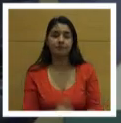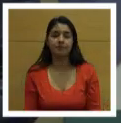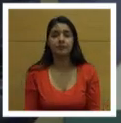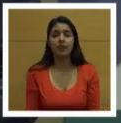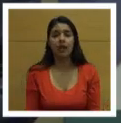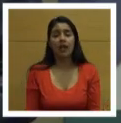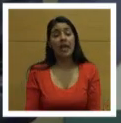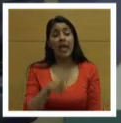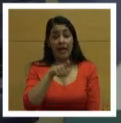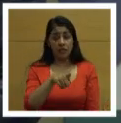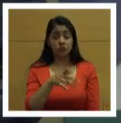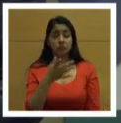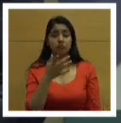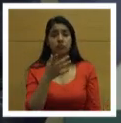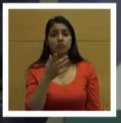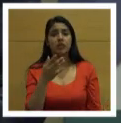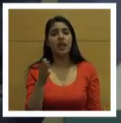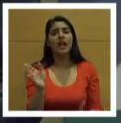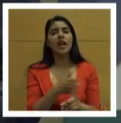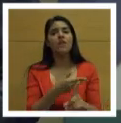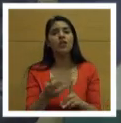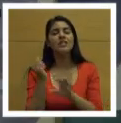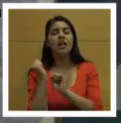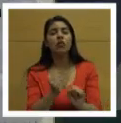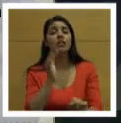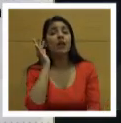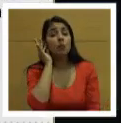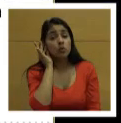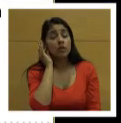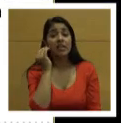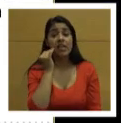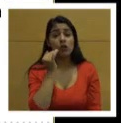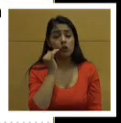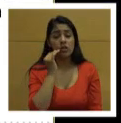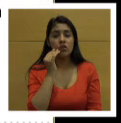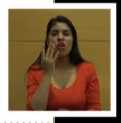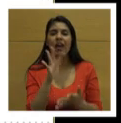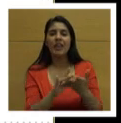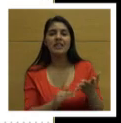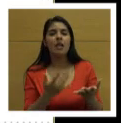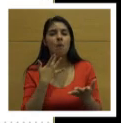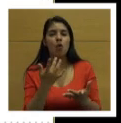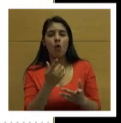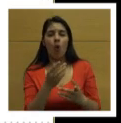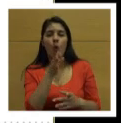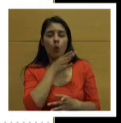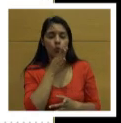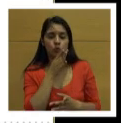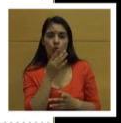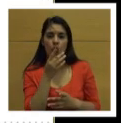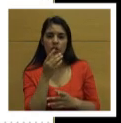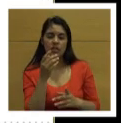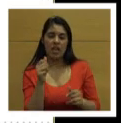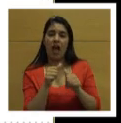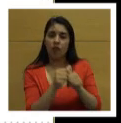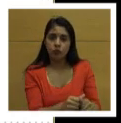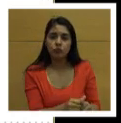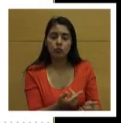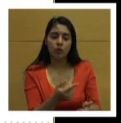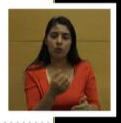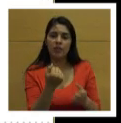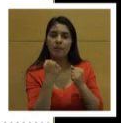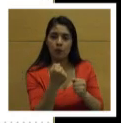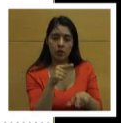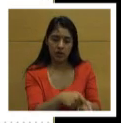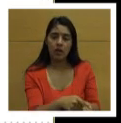En ese sentido también, la violencia contra la mujer, ¿cierto?, y los niños se caracteriza por el uso y abuso de poder y control en las esferas públicas y privadas.